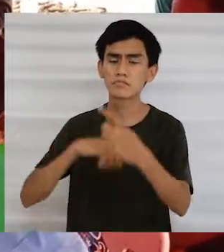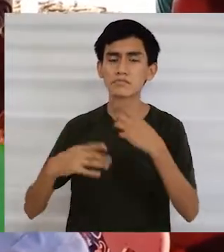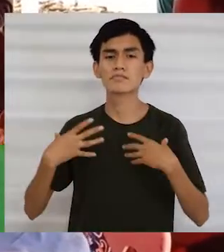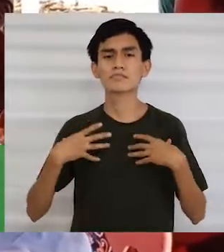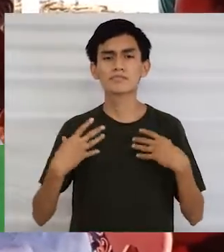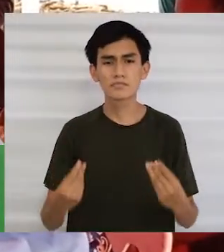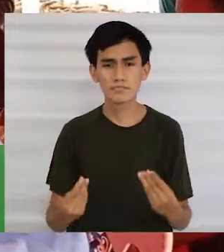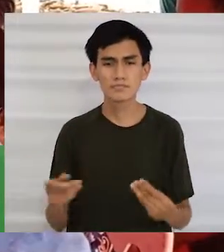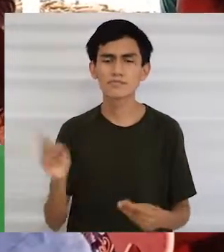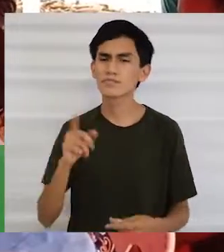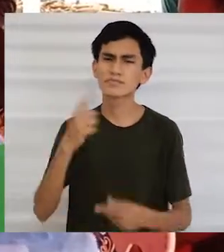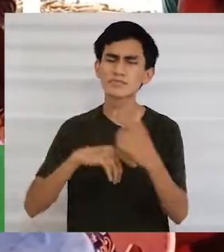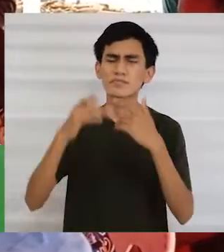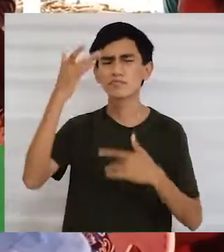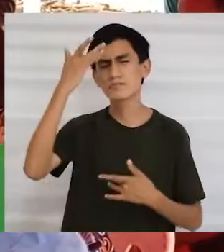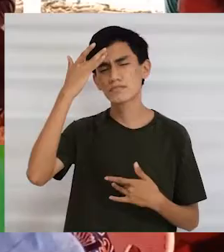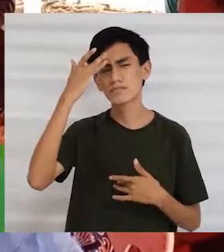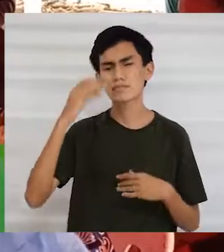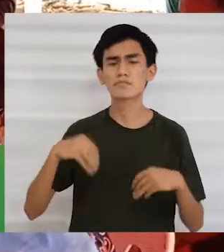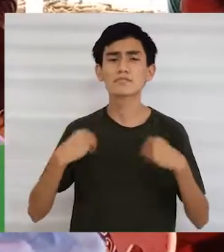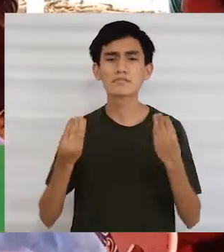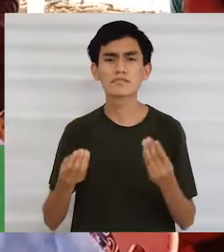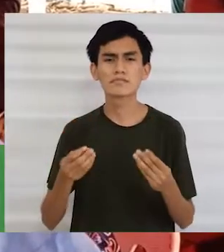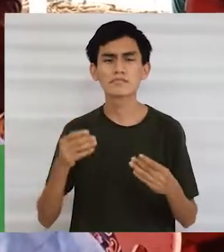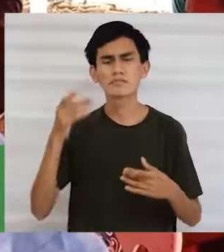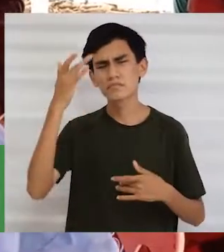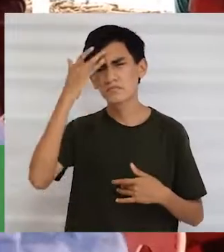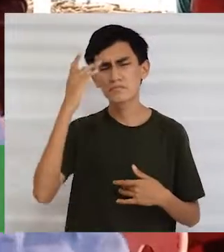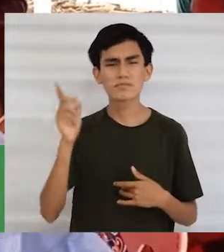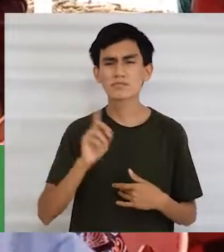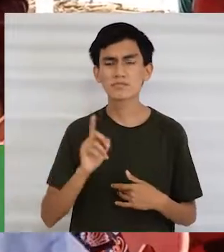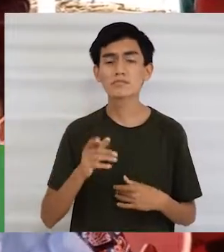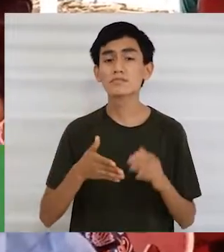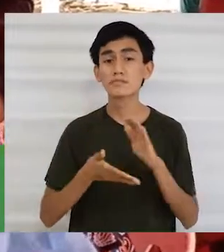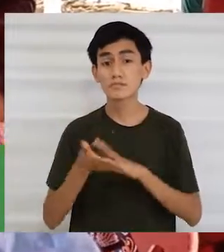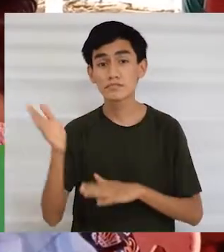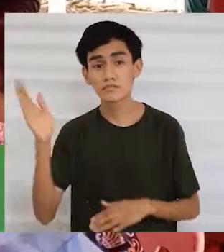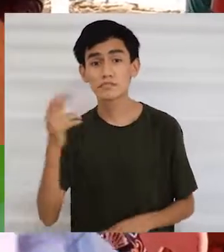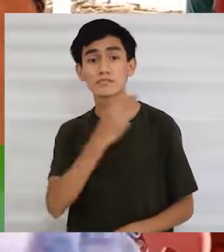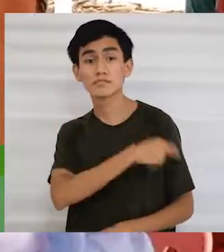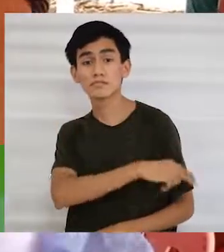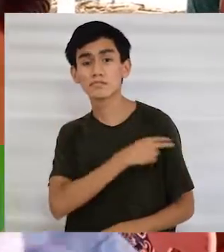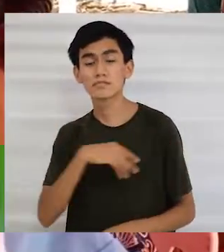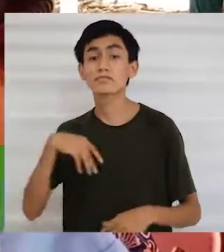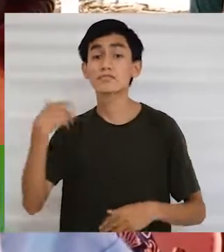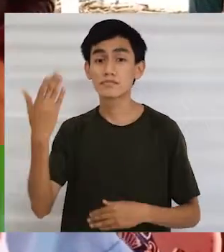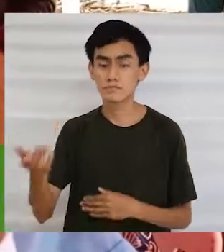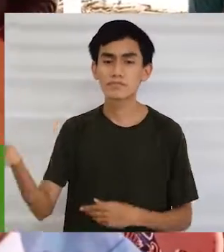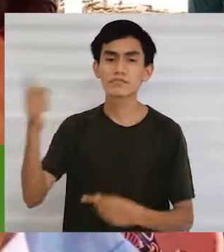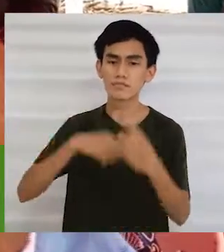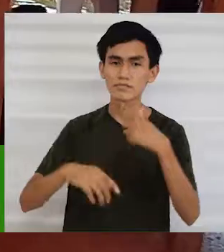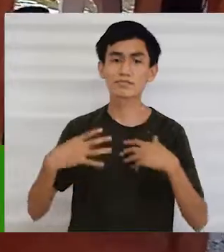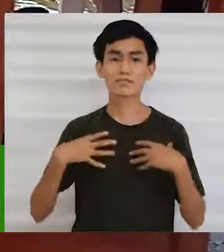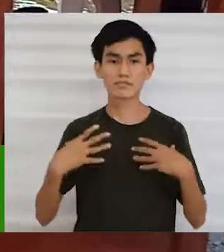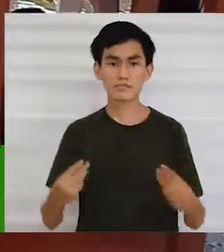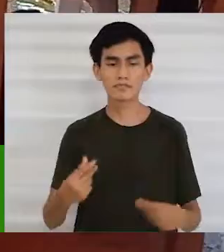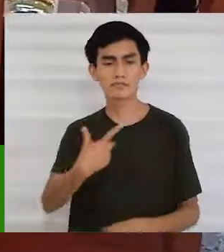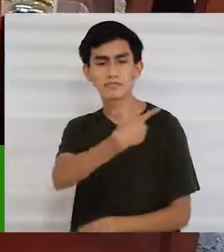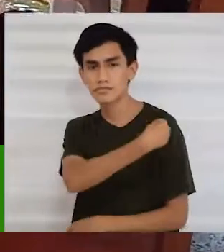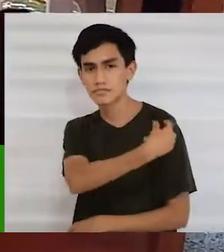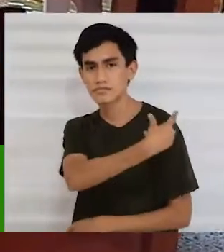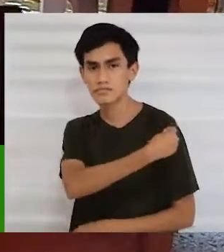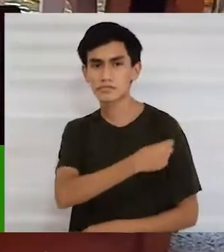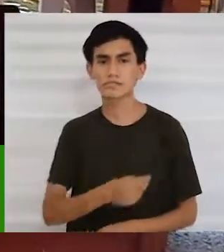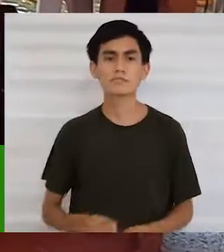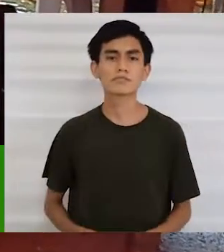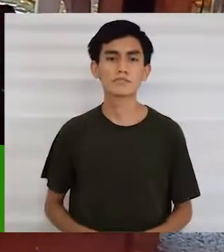Que no vengan enfermos, de repente están malitos por ahí, que les pase o que se vayan a un puesto de salud a tratarse y de repente vienen a vacunarse sanos. Bueno, como todos ya